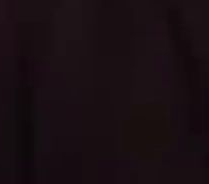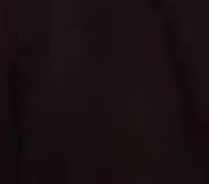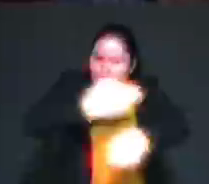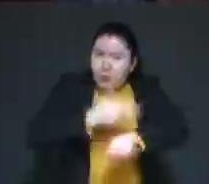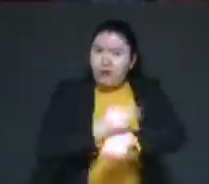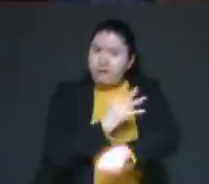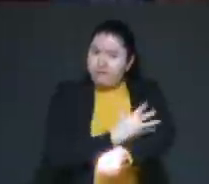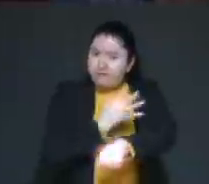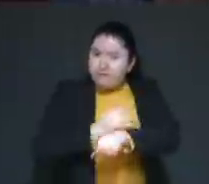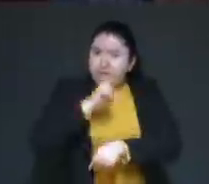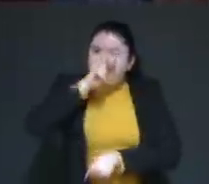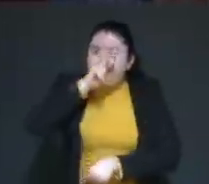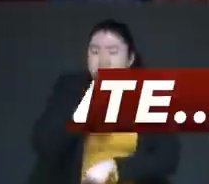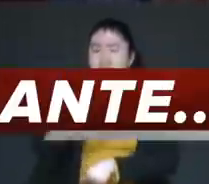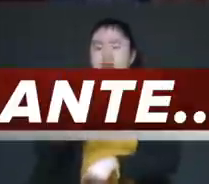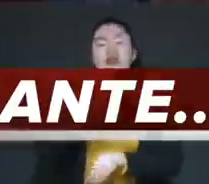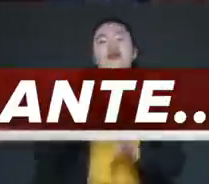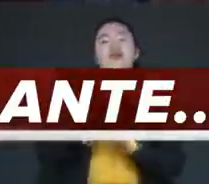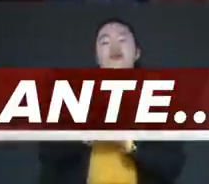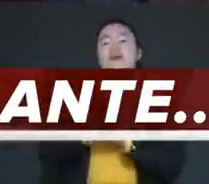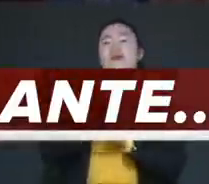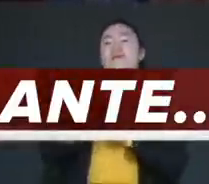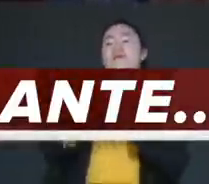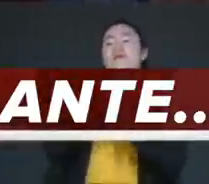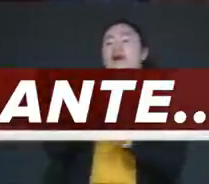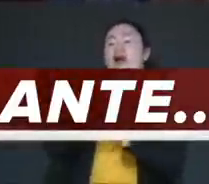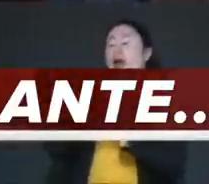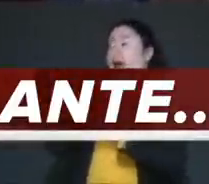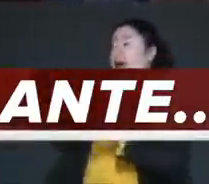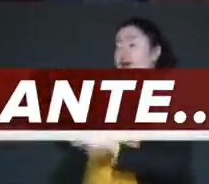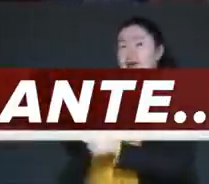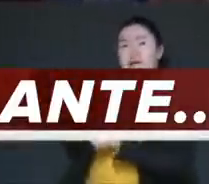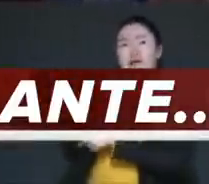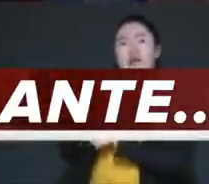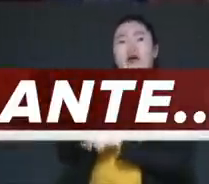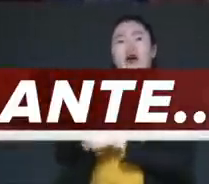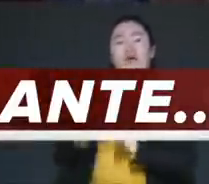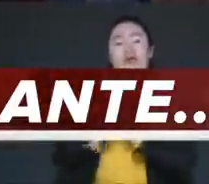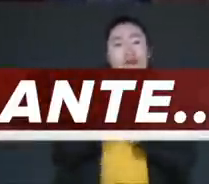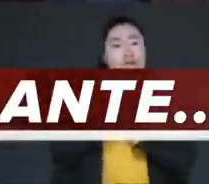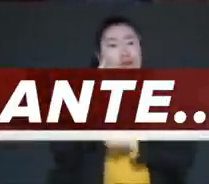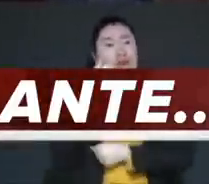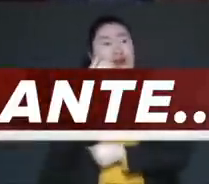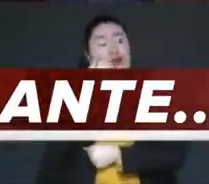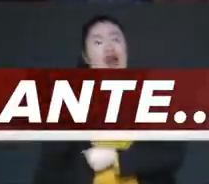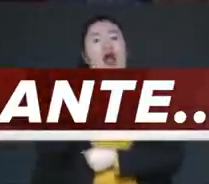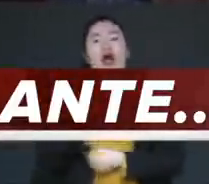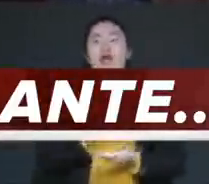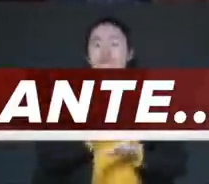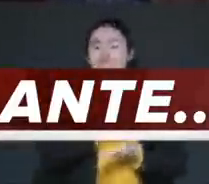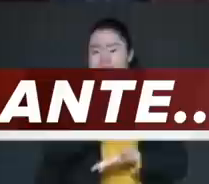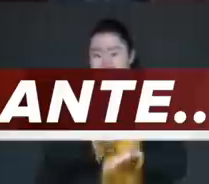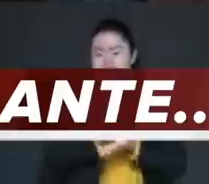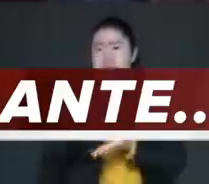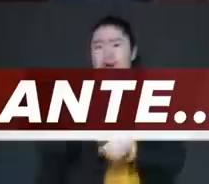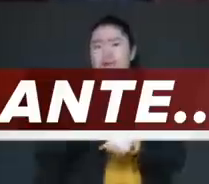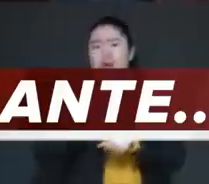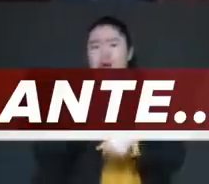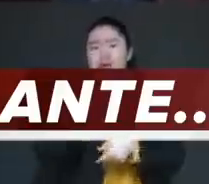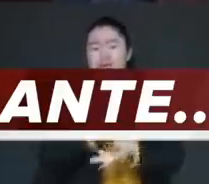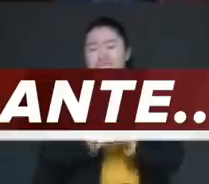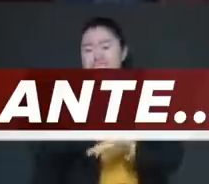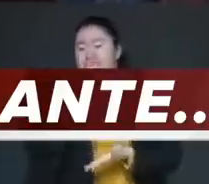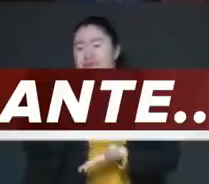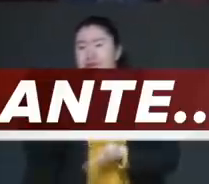que no se nos olvida que antes se pedía moche por cada departamento, o se pedían departamentos, o se pedían muchas otras cosas